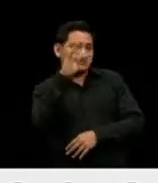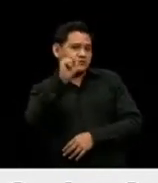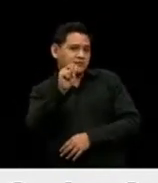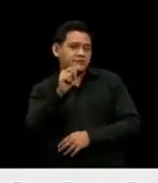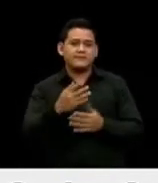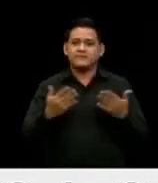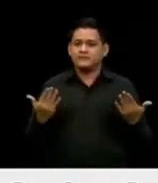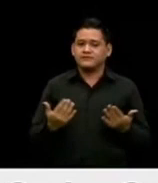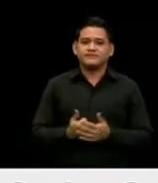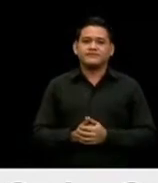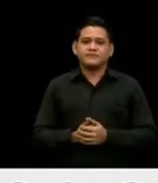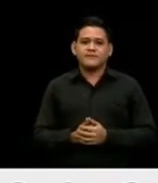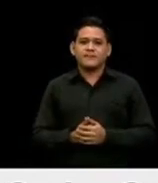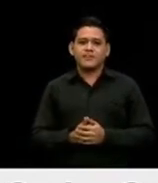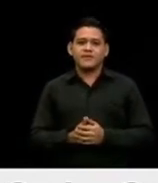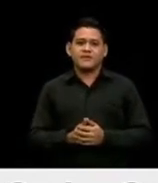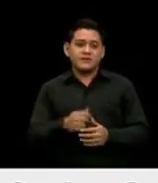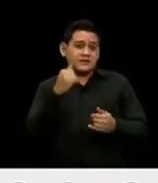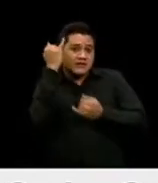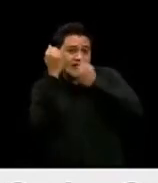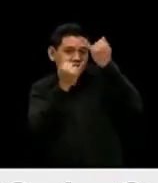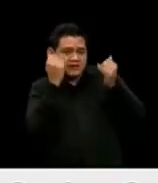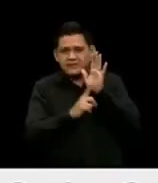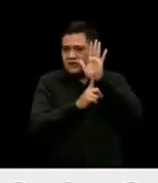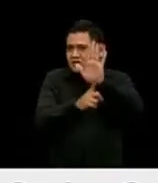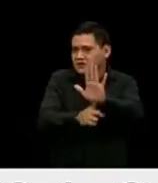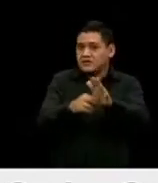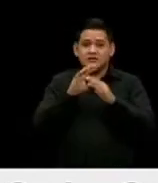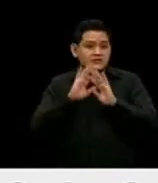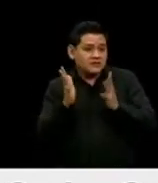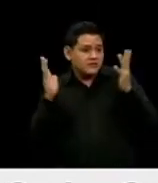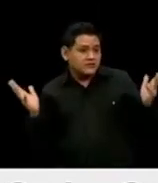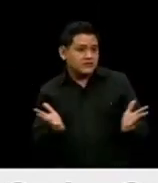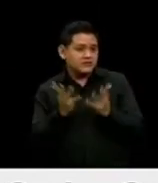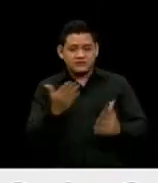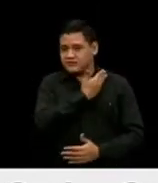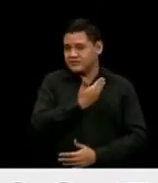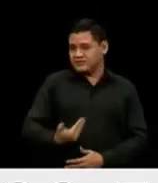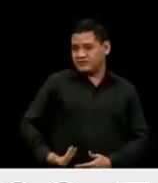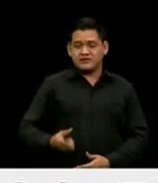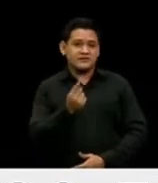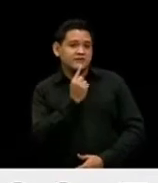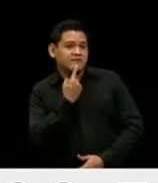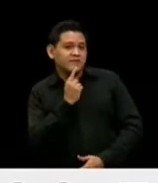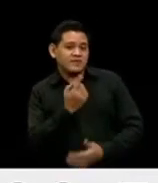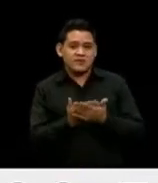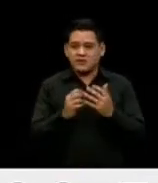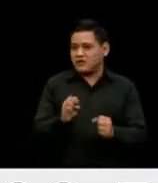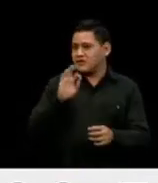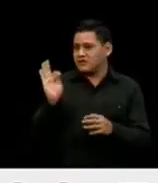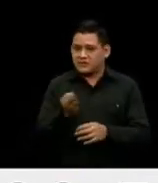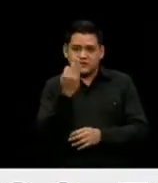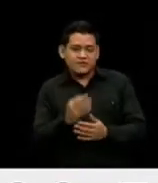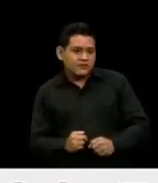transformación estamos proponiendo ya lo hizo nuestro paisano presidente reformas constitucionales para fortalecer el